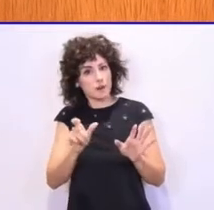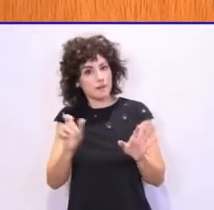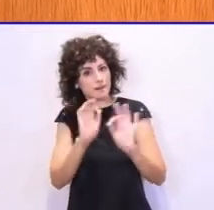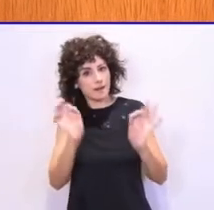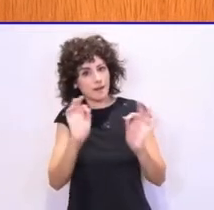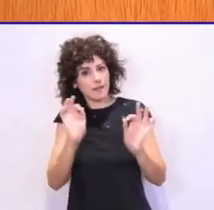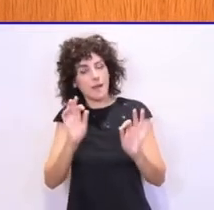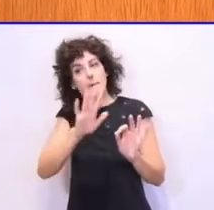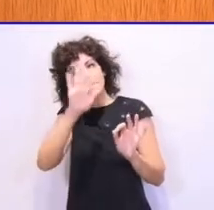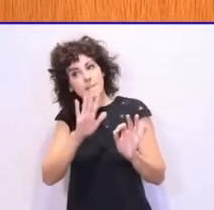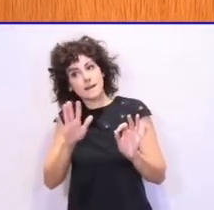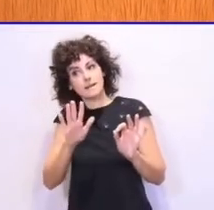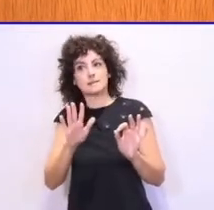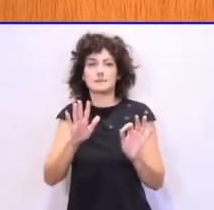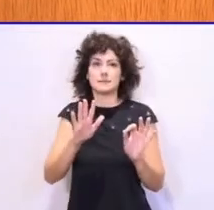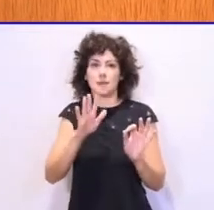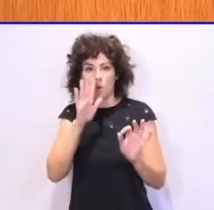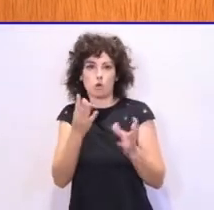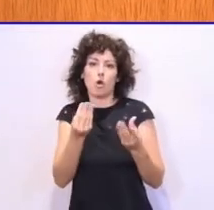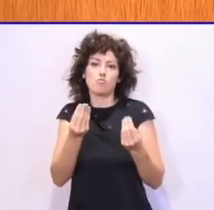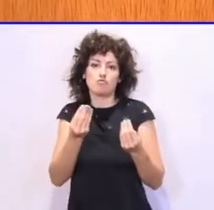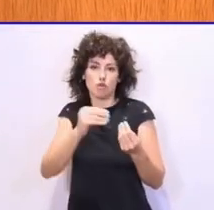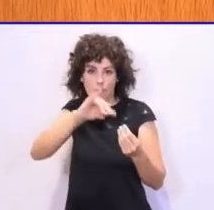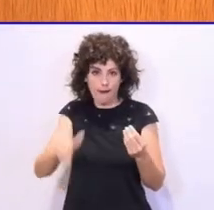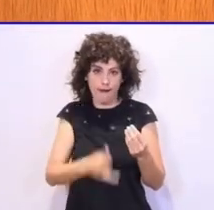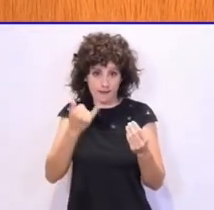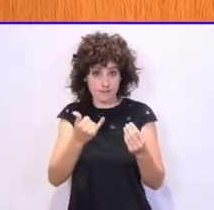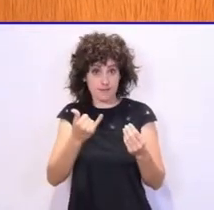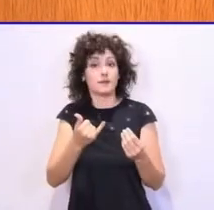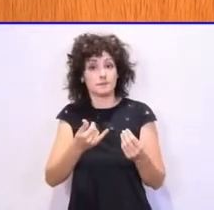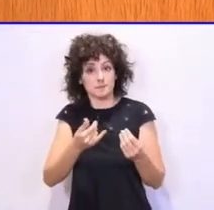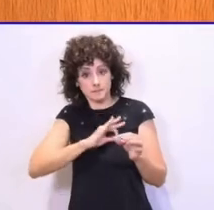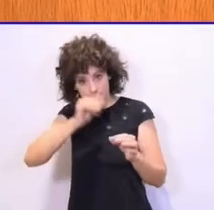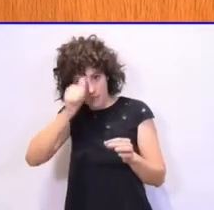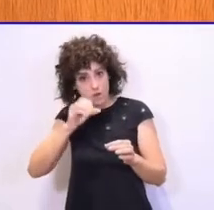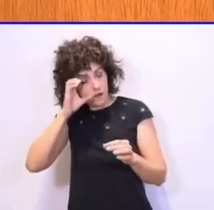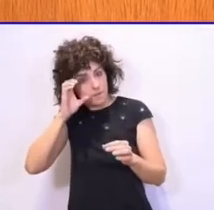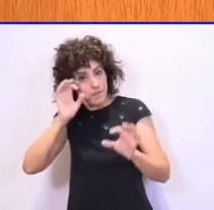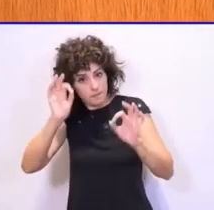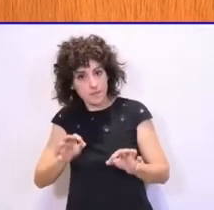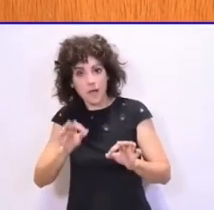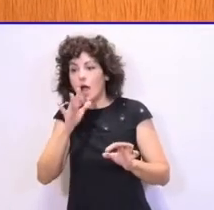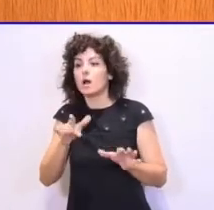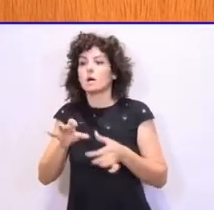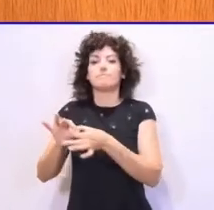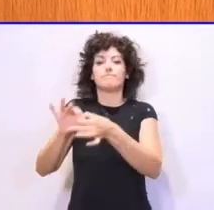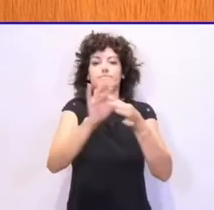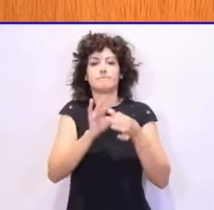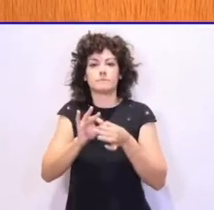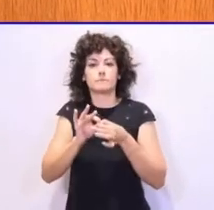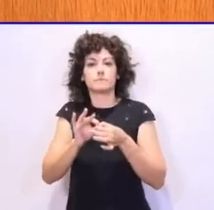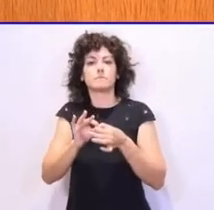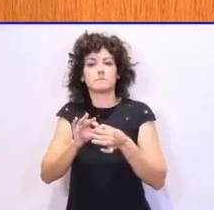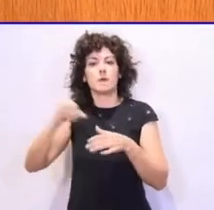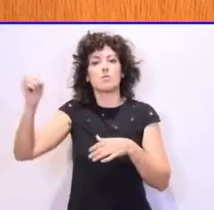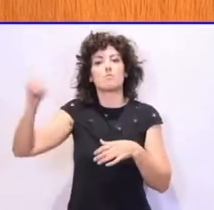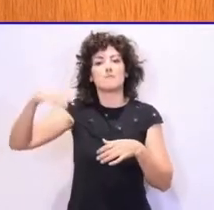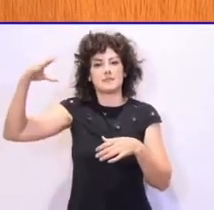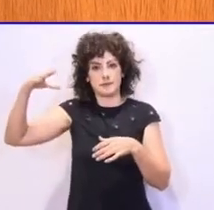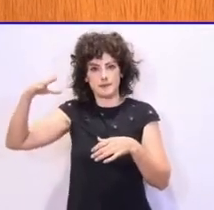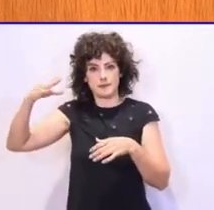que sabe usted que ya lo mucho cansa verdad señor capellán Bueno pues vamos a juntarnos todos para parar ese misil aunque desde